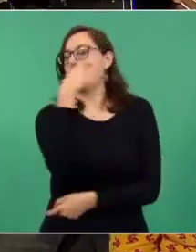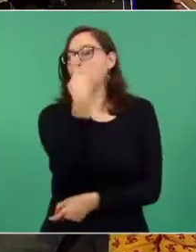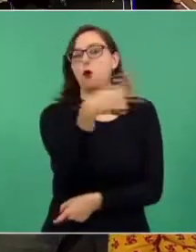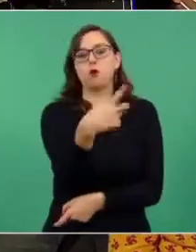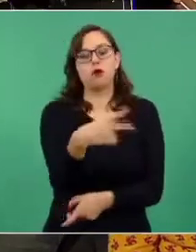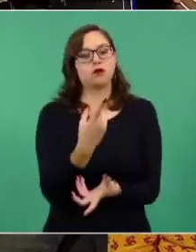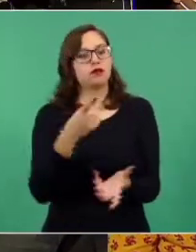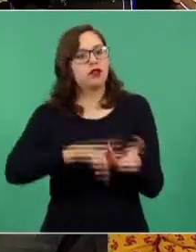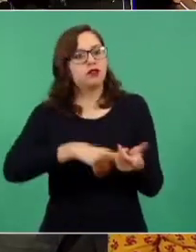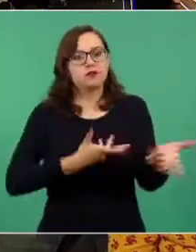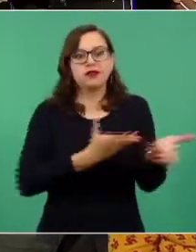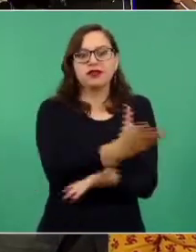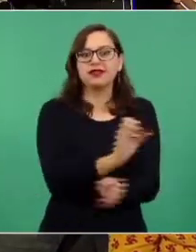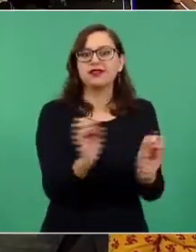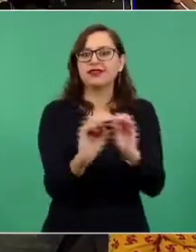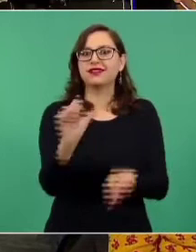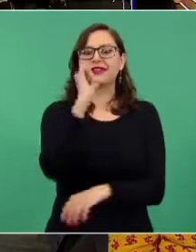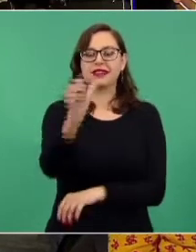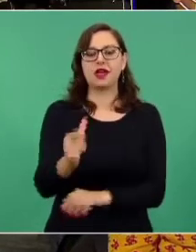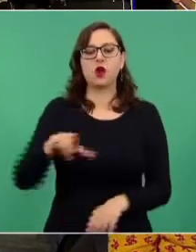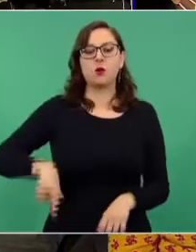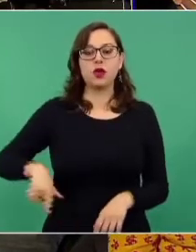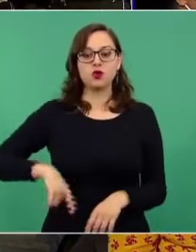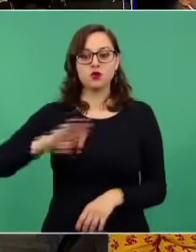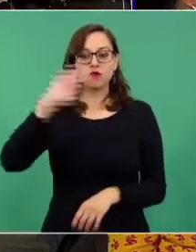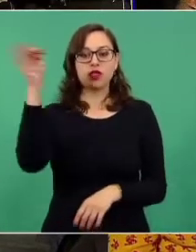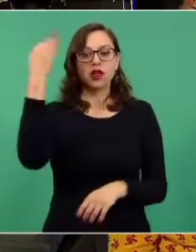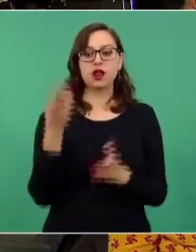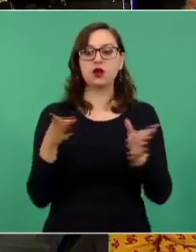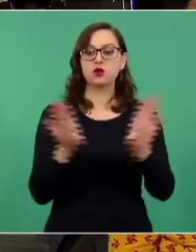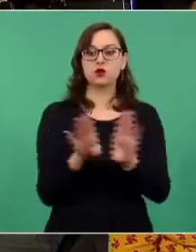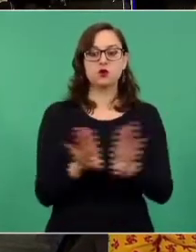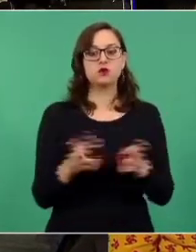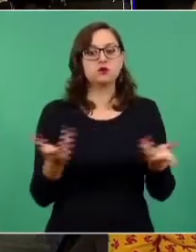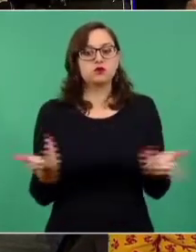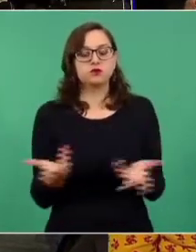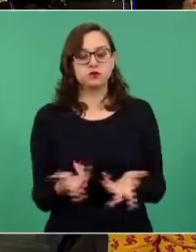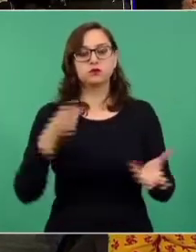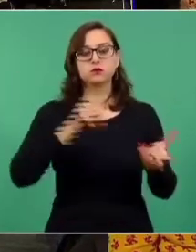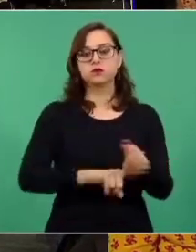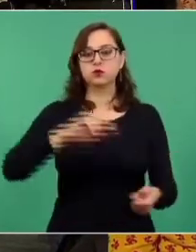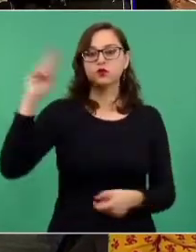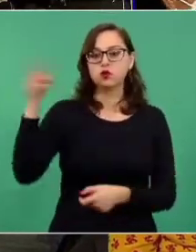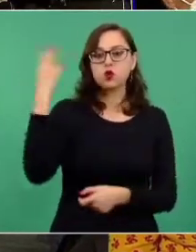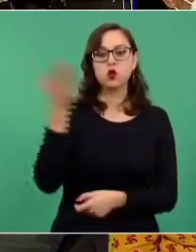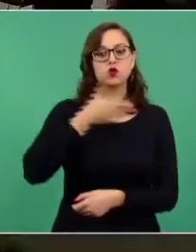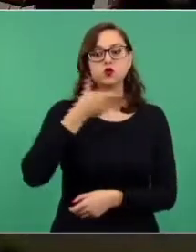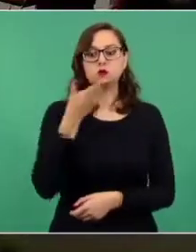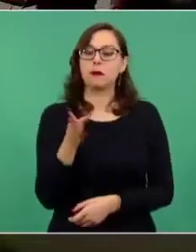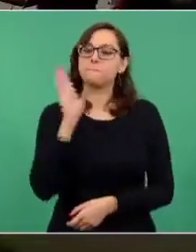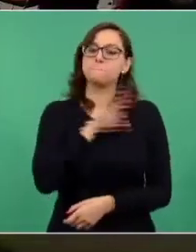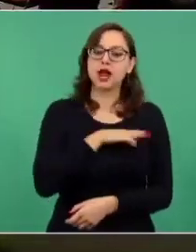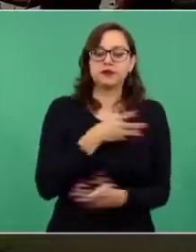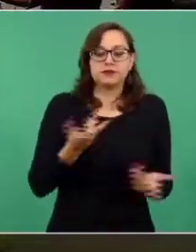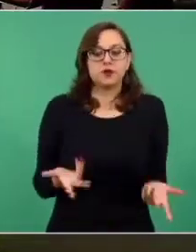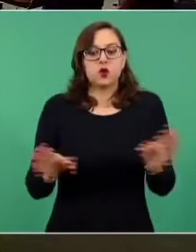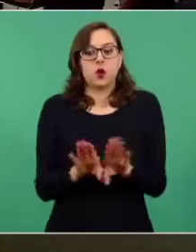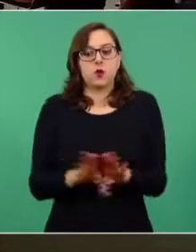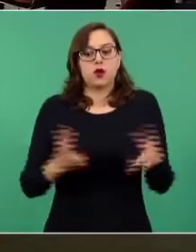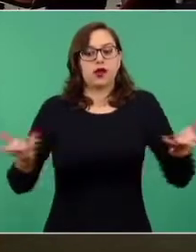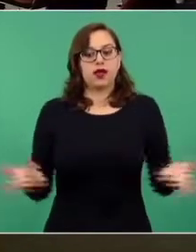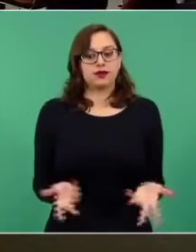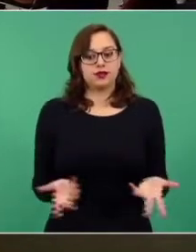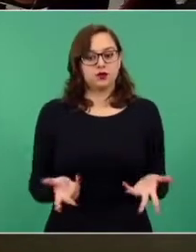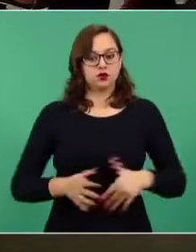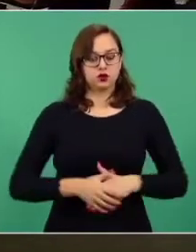puede hacer? Desde el gobierno federal, ¿qué se puede hacer para eliminar esta mala práctica que también se ha dado en las universidades? Bueno, yo pienso